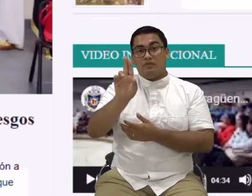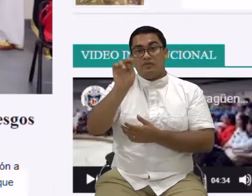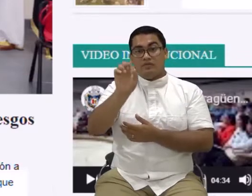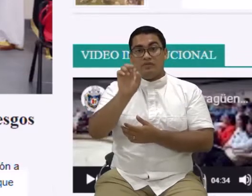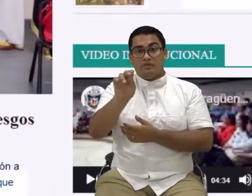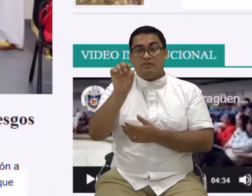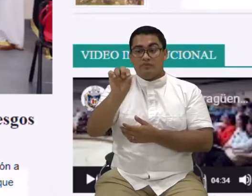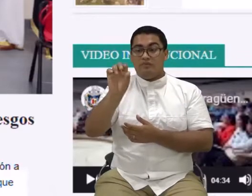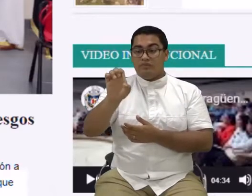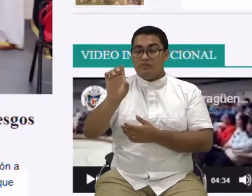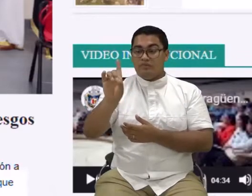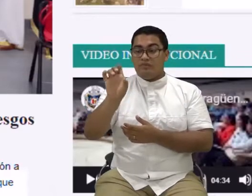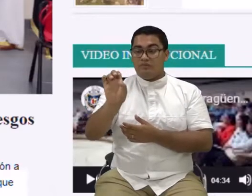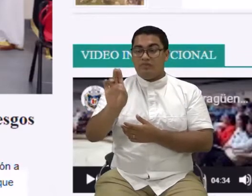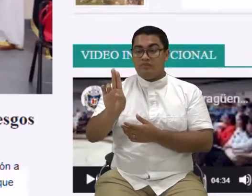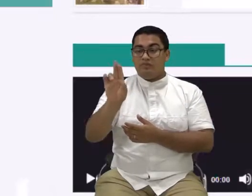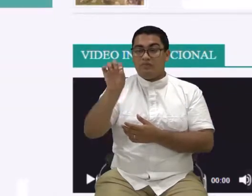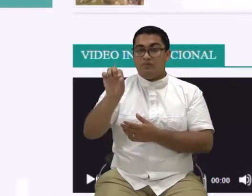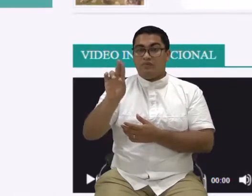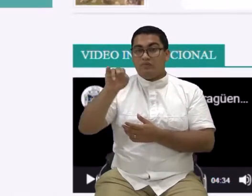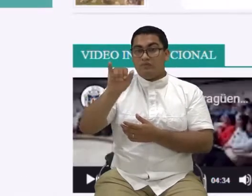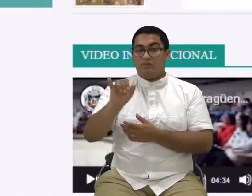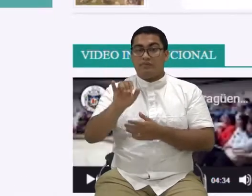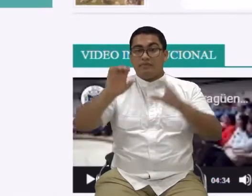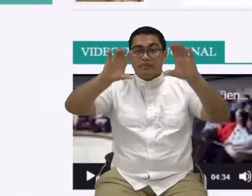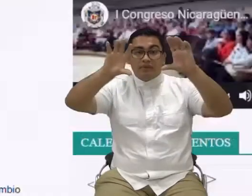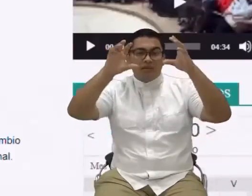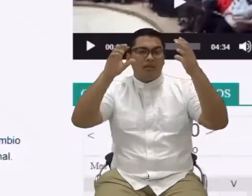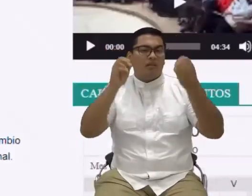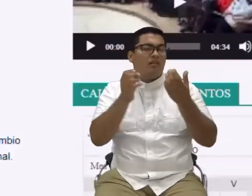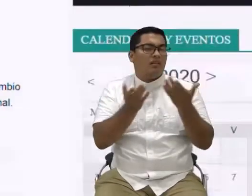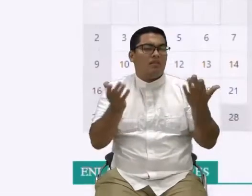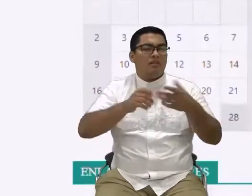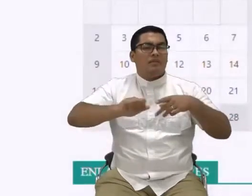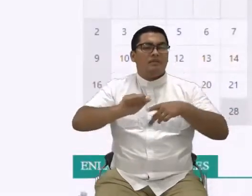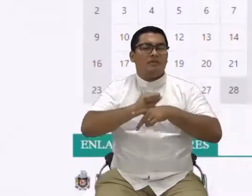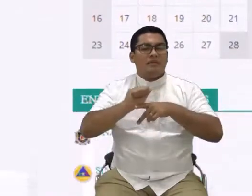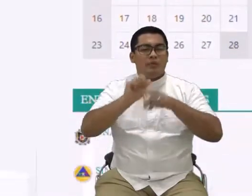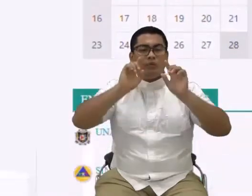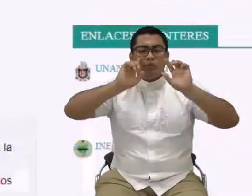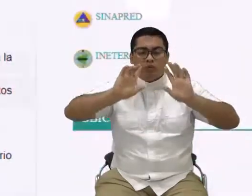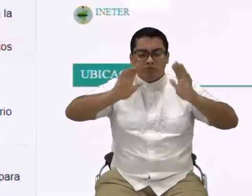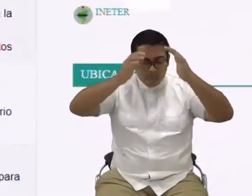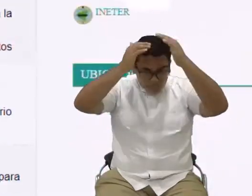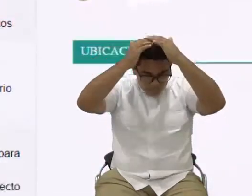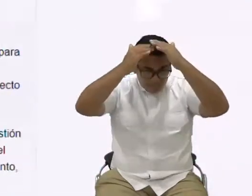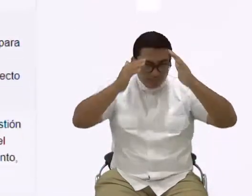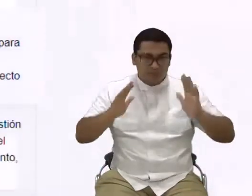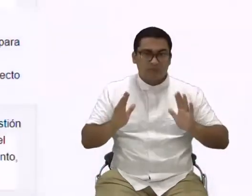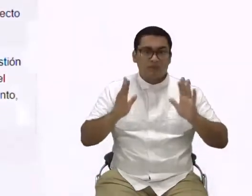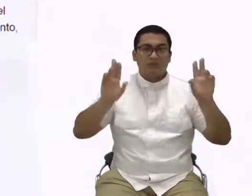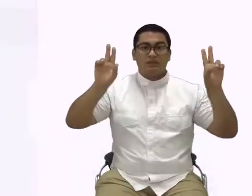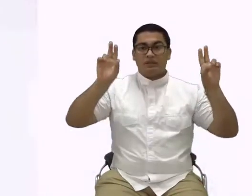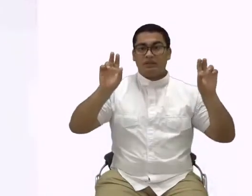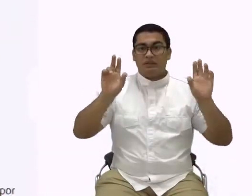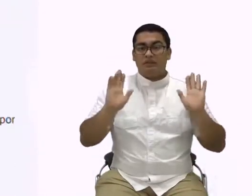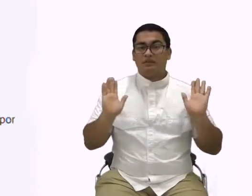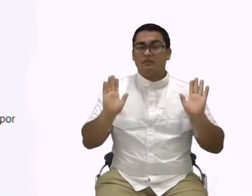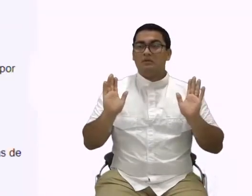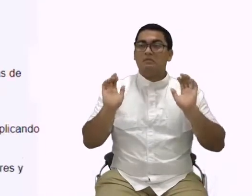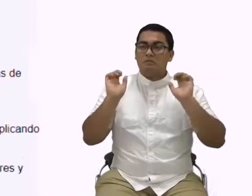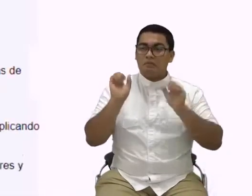igg.unam.edu.ni. Ahí van a encontrar el link para un curso que es introductorio a la gestión integral de riesgo. Entonces, no se necesita saber nada del